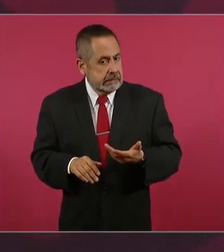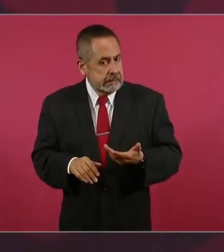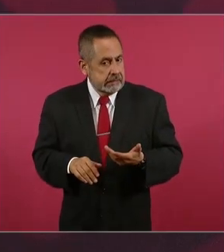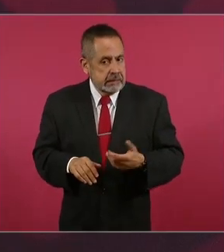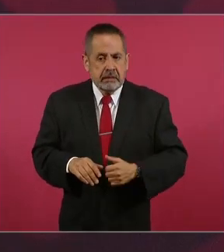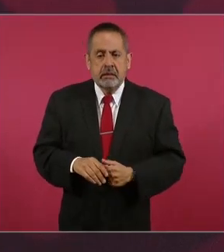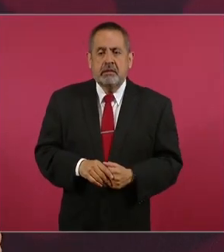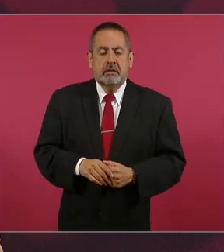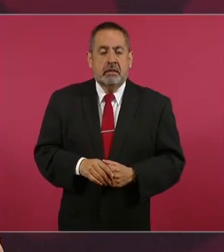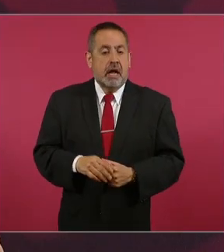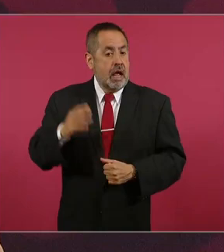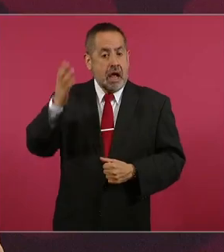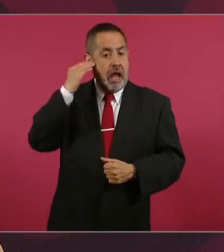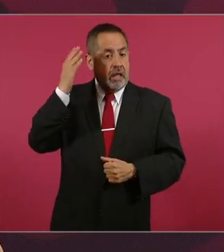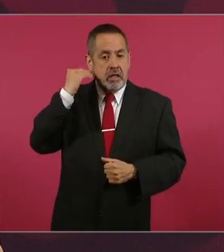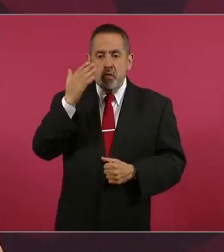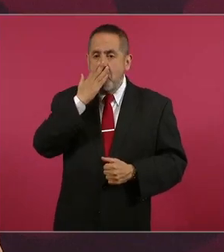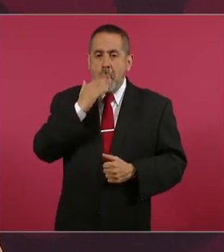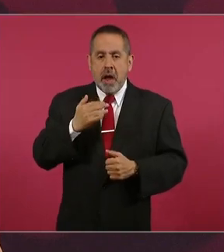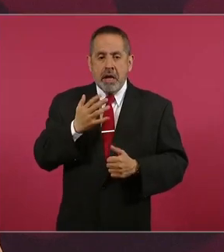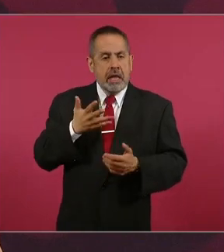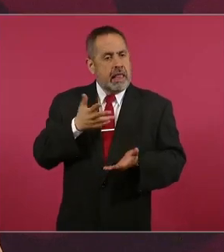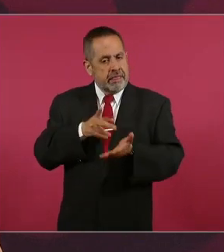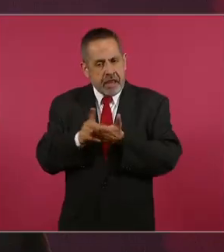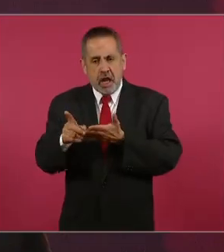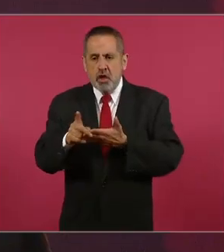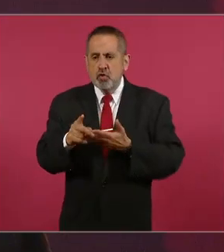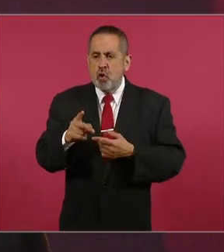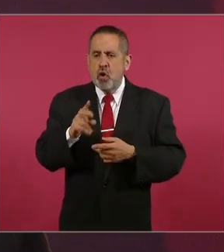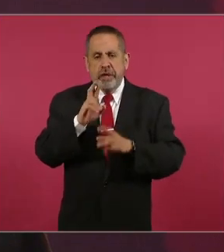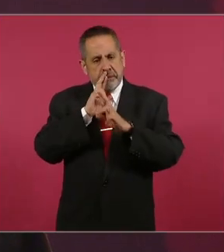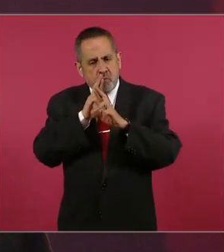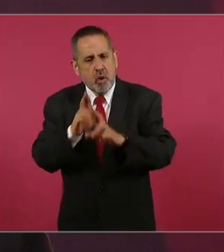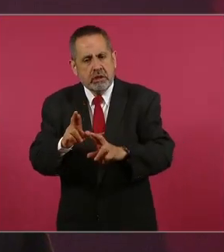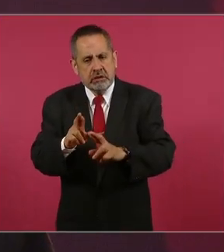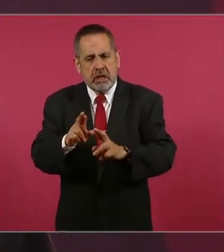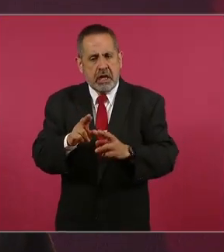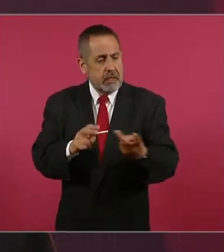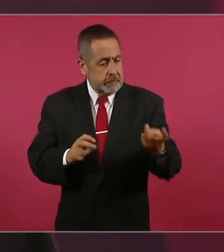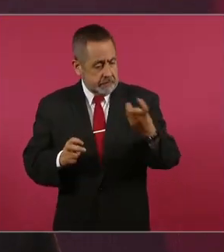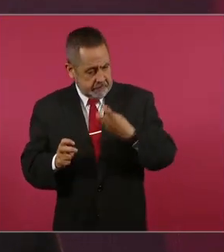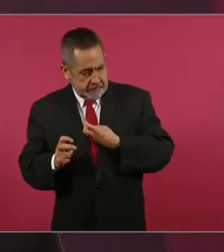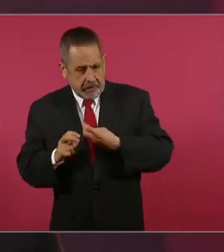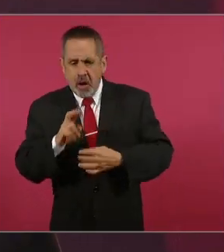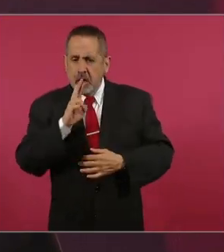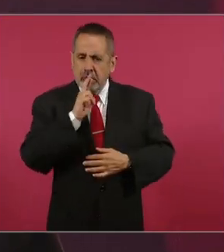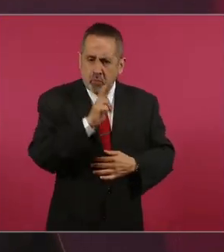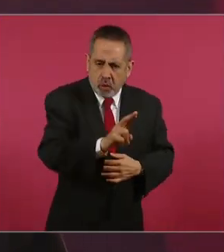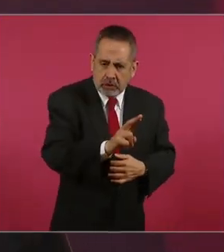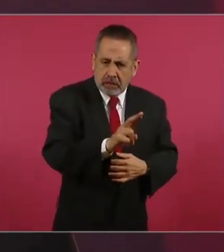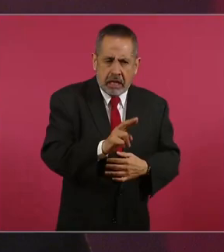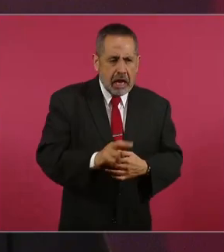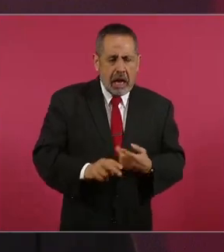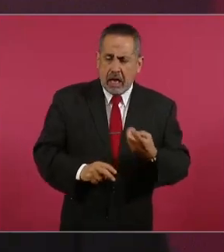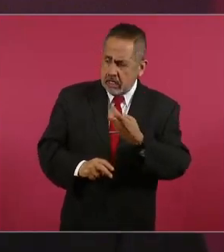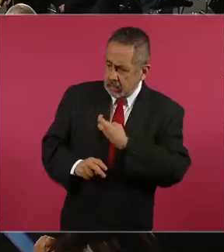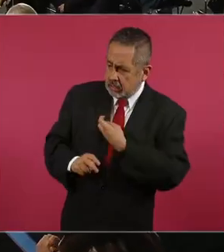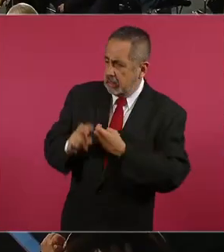No se garantizaba el derecho de réplica. Ahora no,